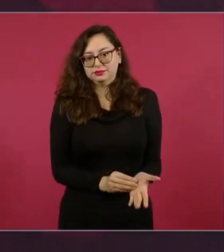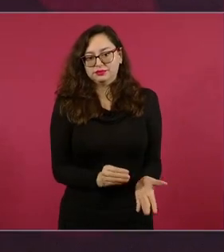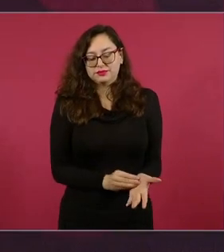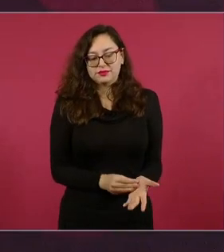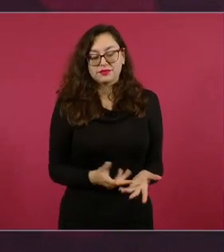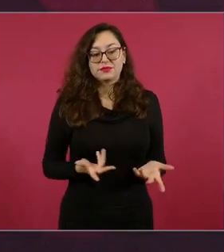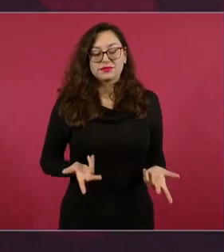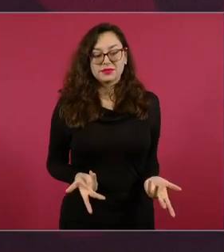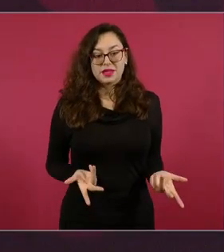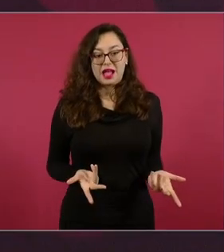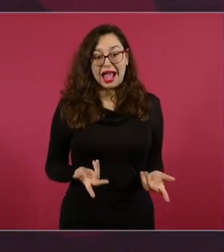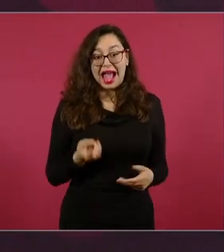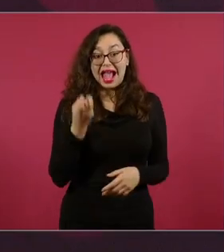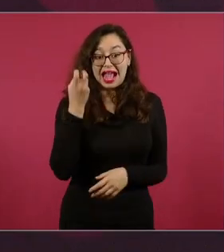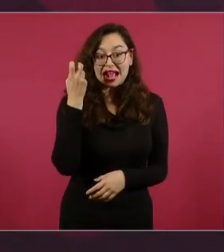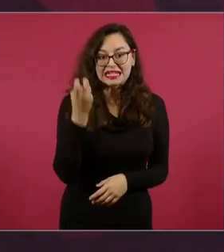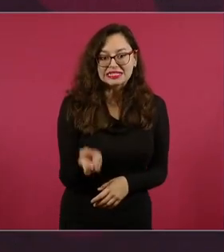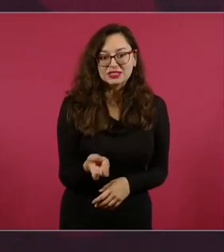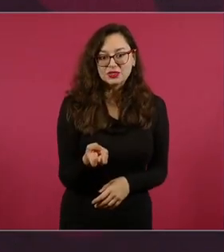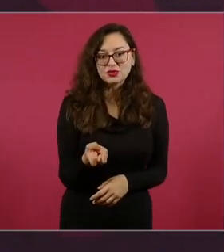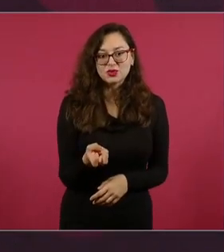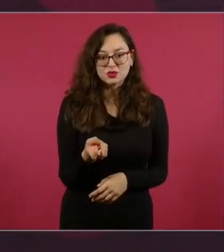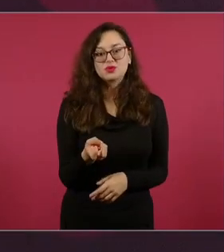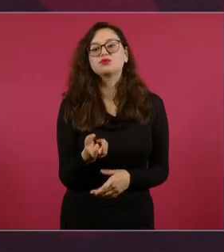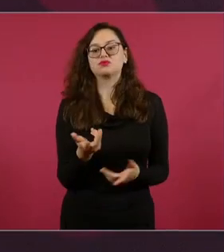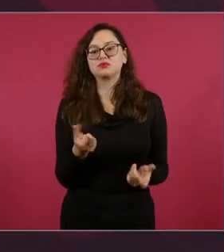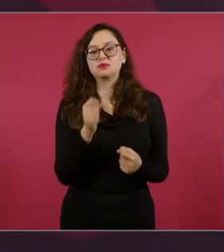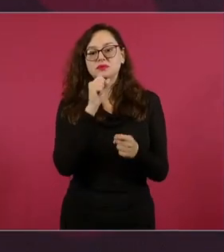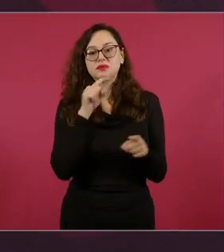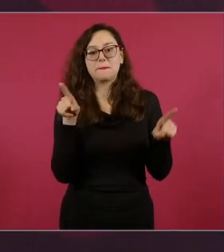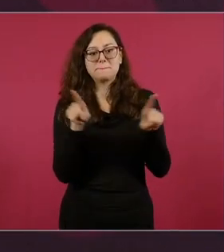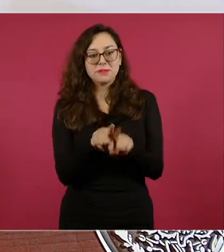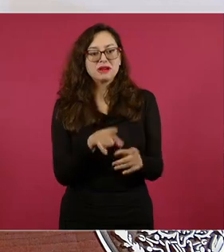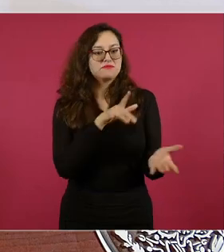y eso también es solidaridad.